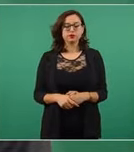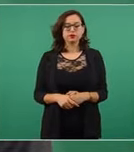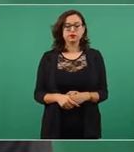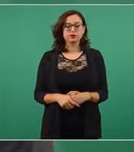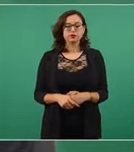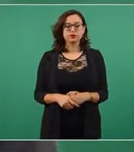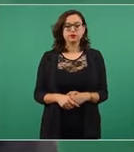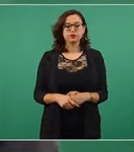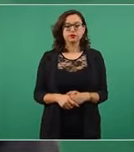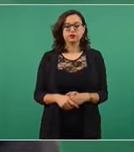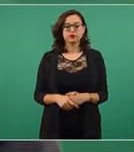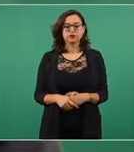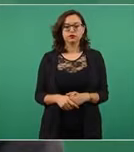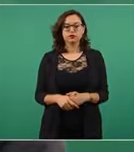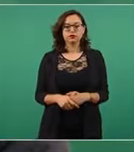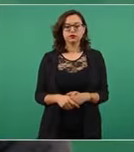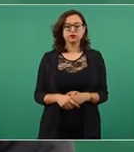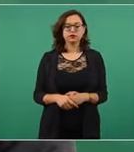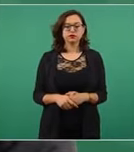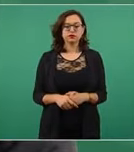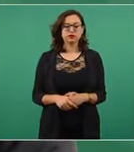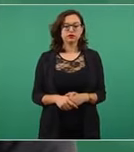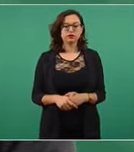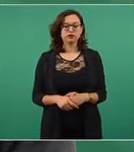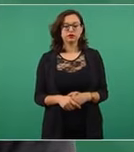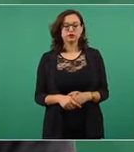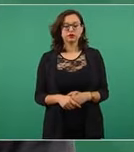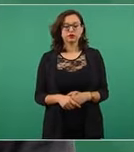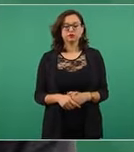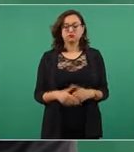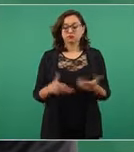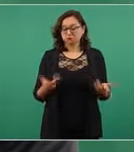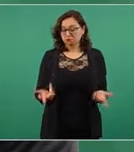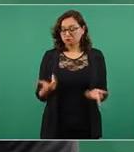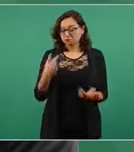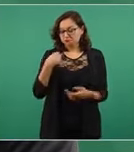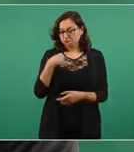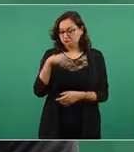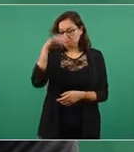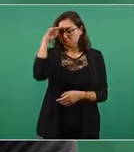No estoy seguro, pero creo que nunca se había visto